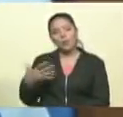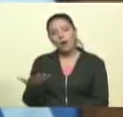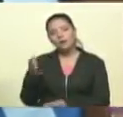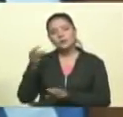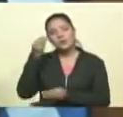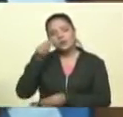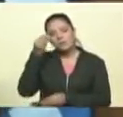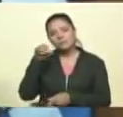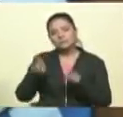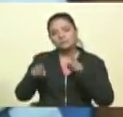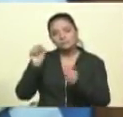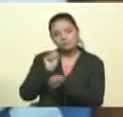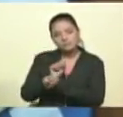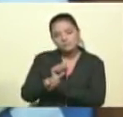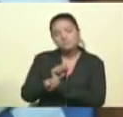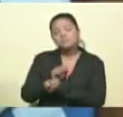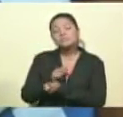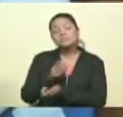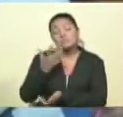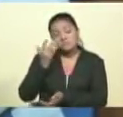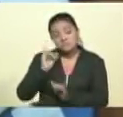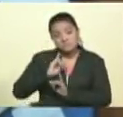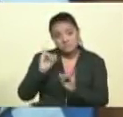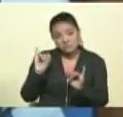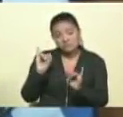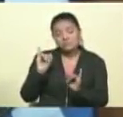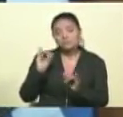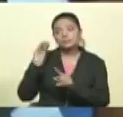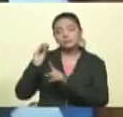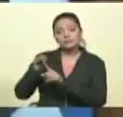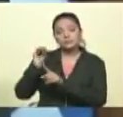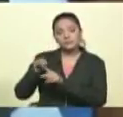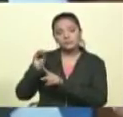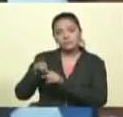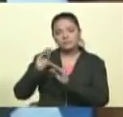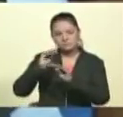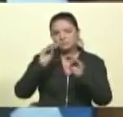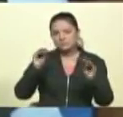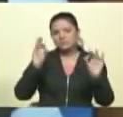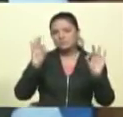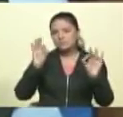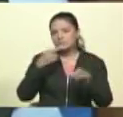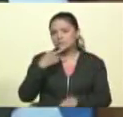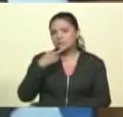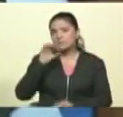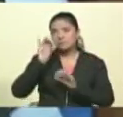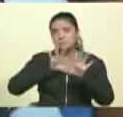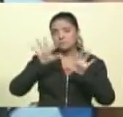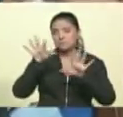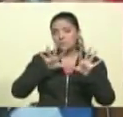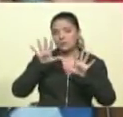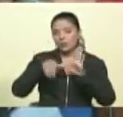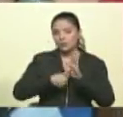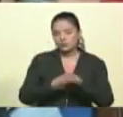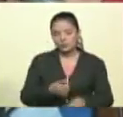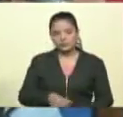balance de órdenes de aprehensión y si se ha practicado o se ha notificado alerta roja a estos ciudadanos por